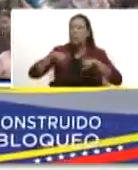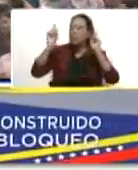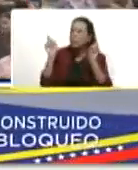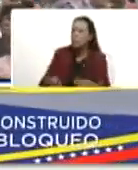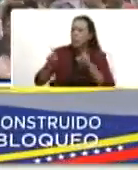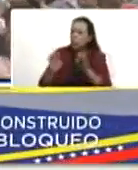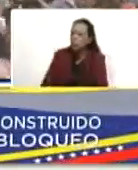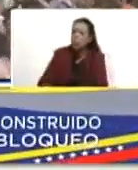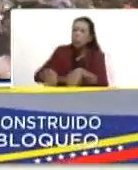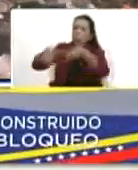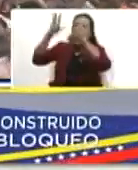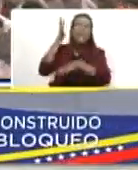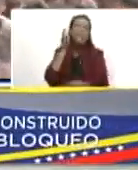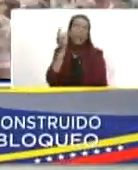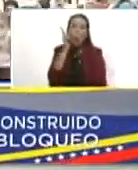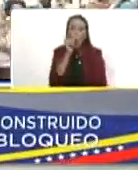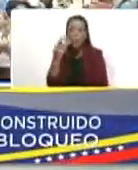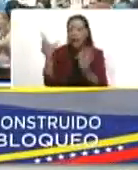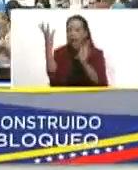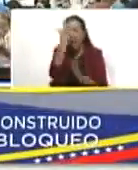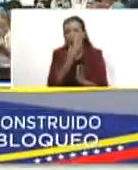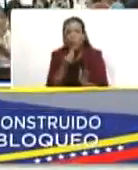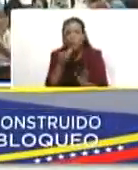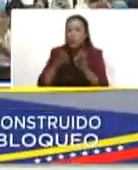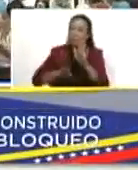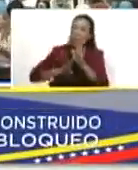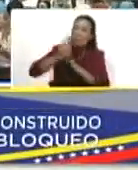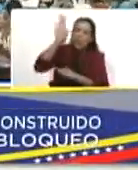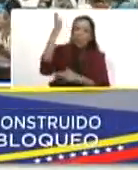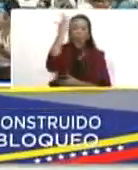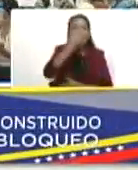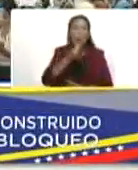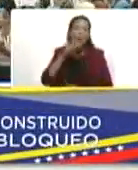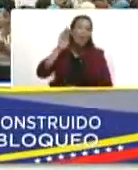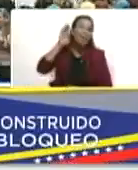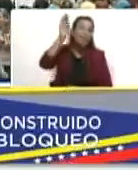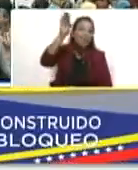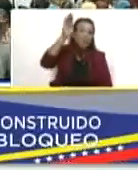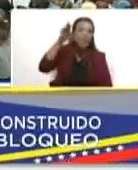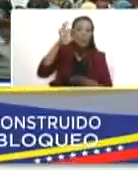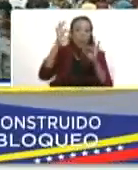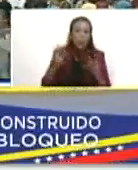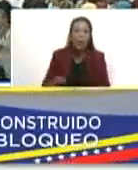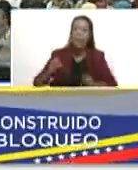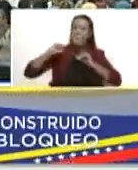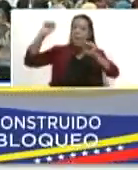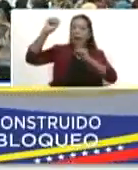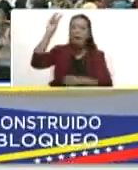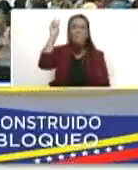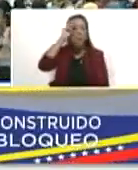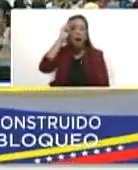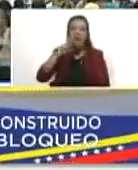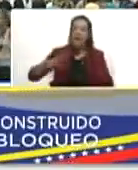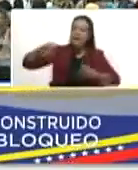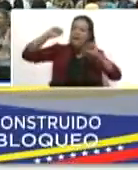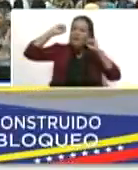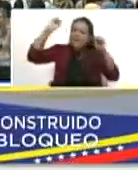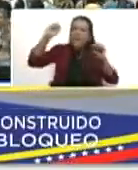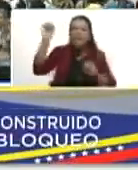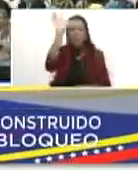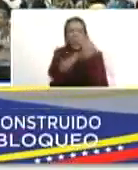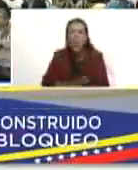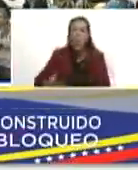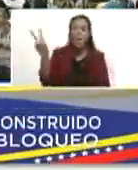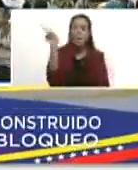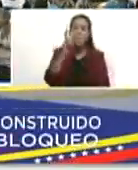forja de los niños y niñas de Venezuela de la juventud de veneuela viv maos y maestras nuestra